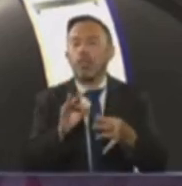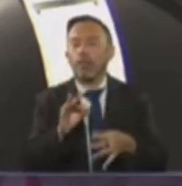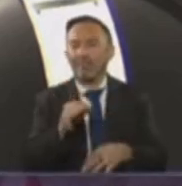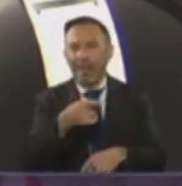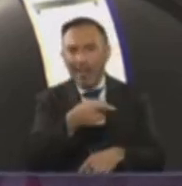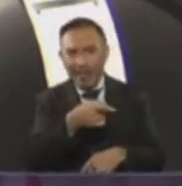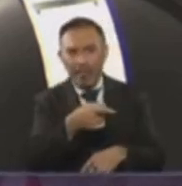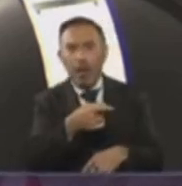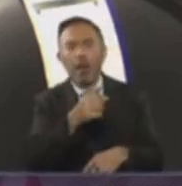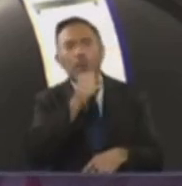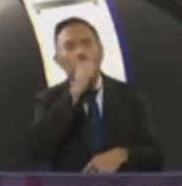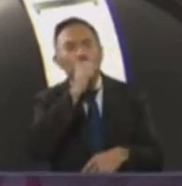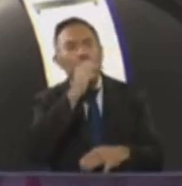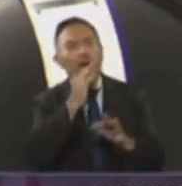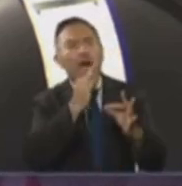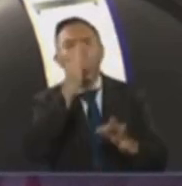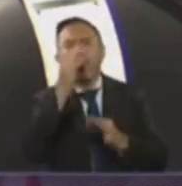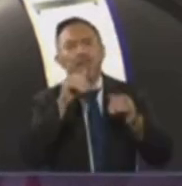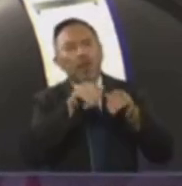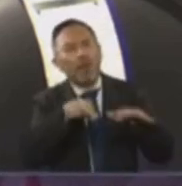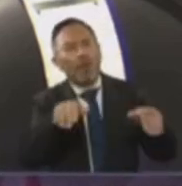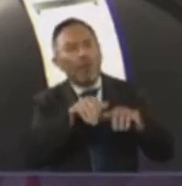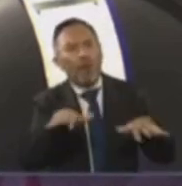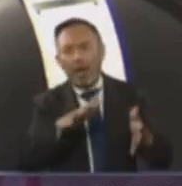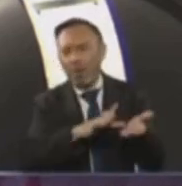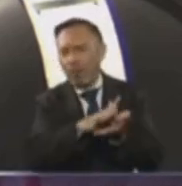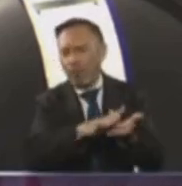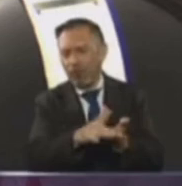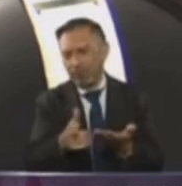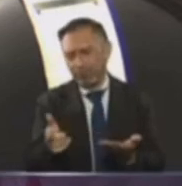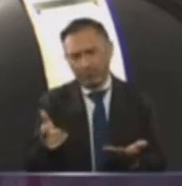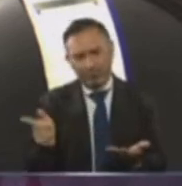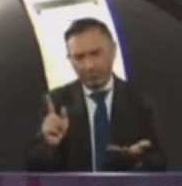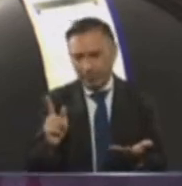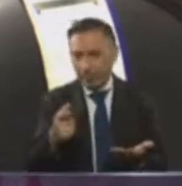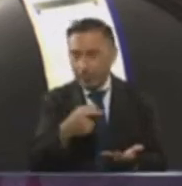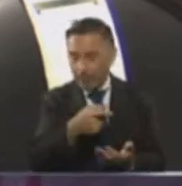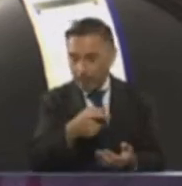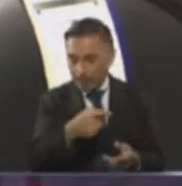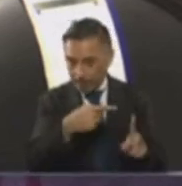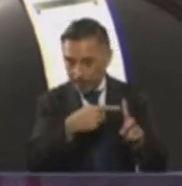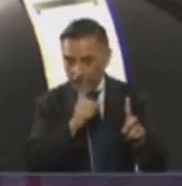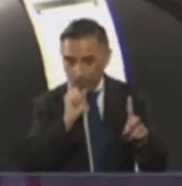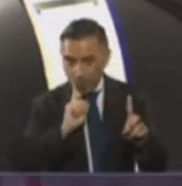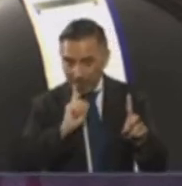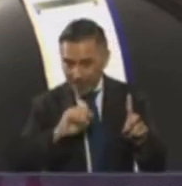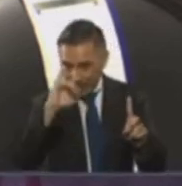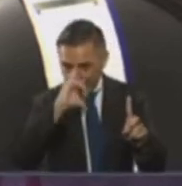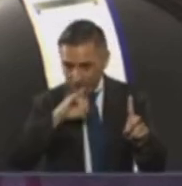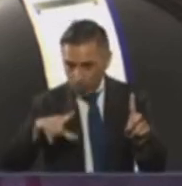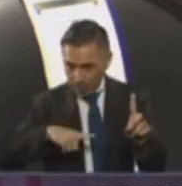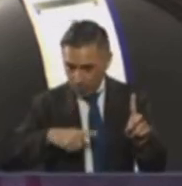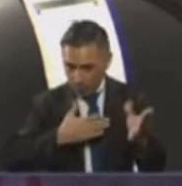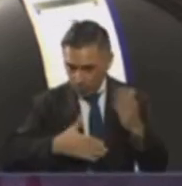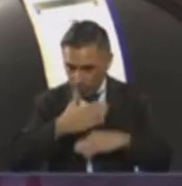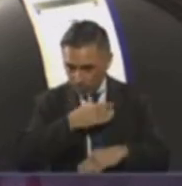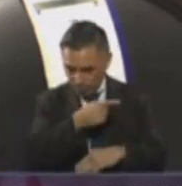su campaña. Ojalá que la jefa de gobierno, como lo ha manifestado, se aplique al